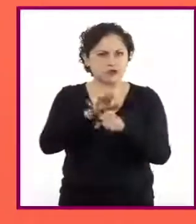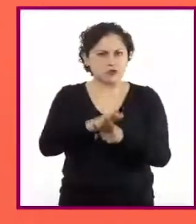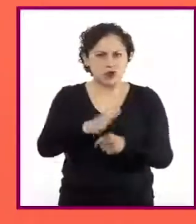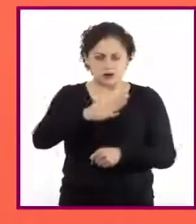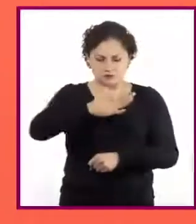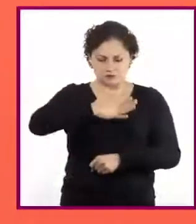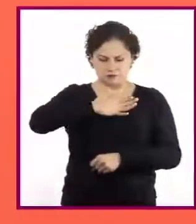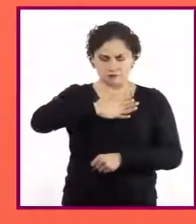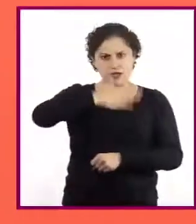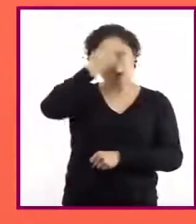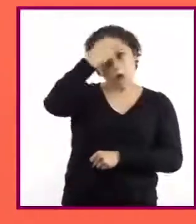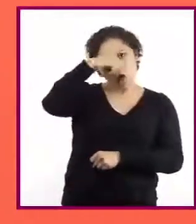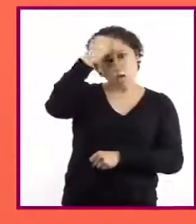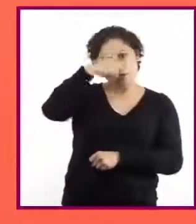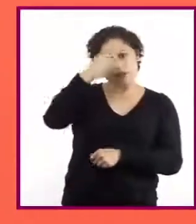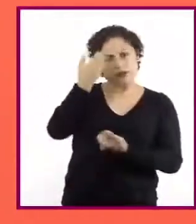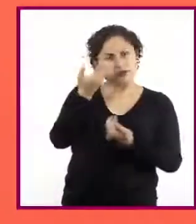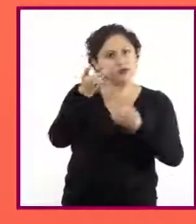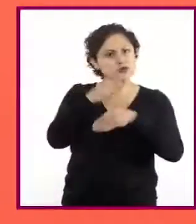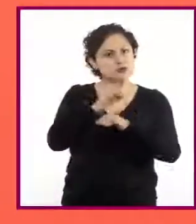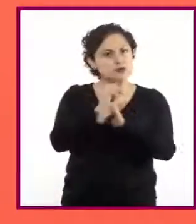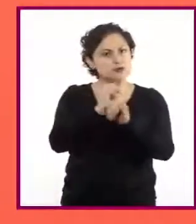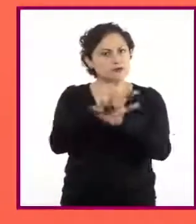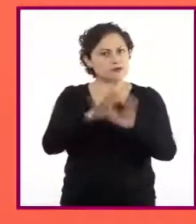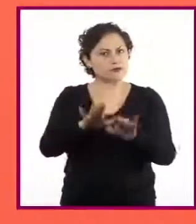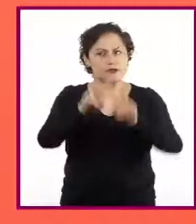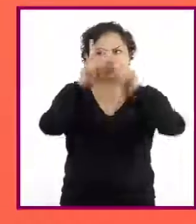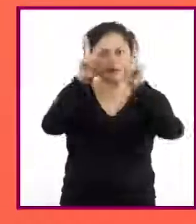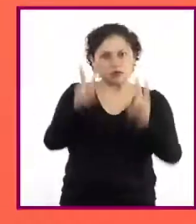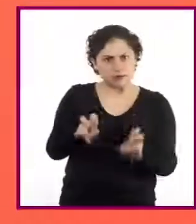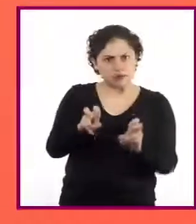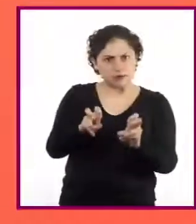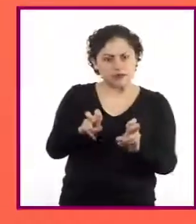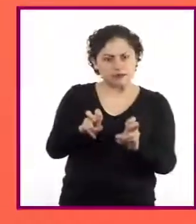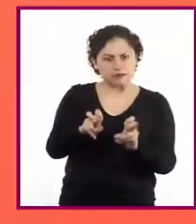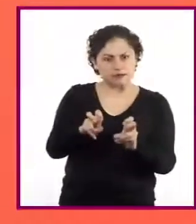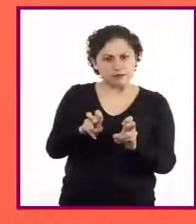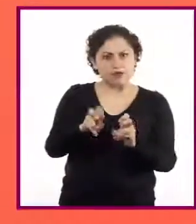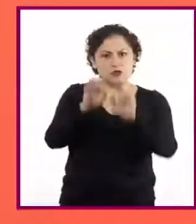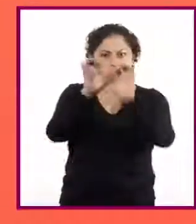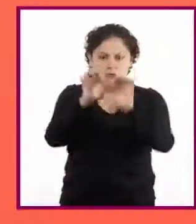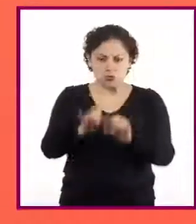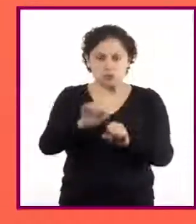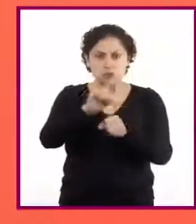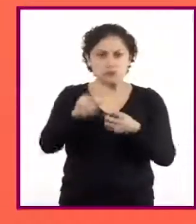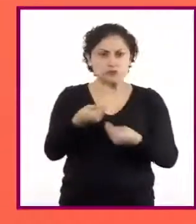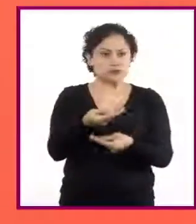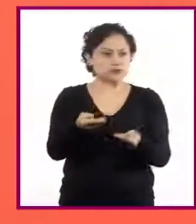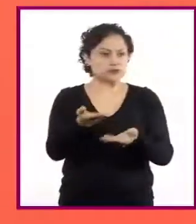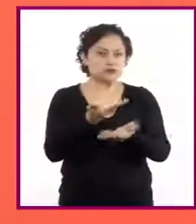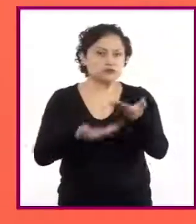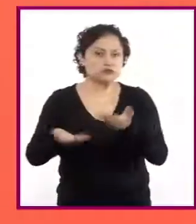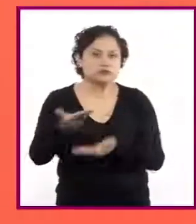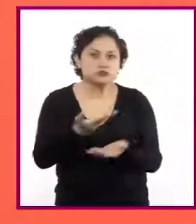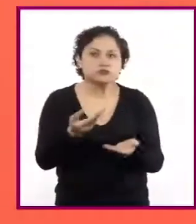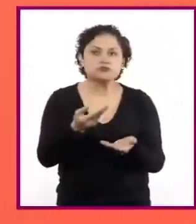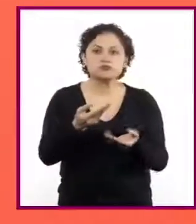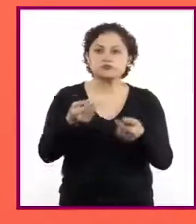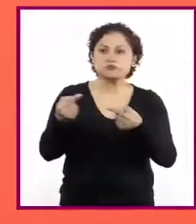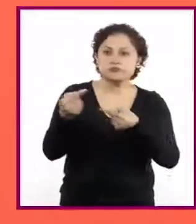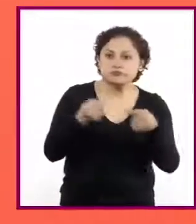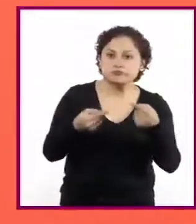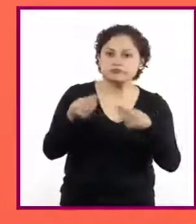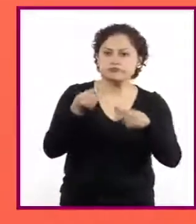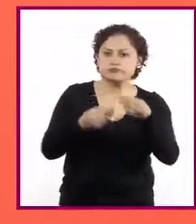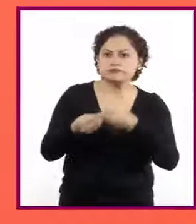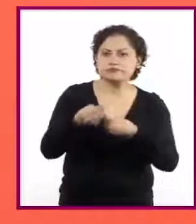personal una postura acerca de un tema determinado para evaluarlo, discutirlo, compararlo o interpretarlo